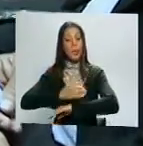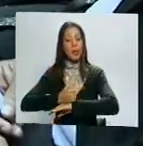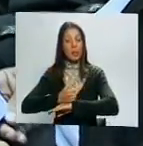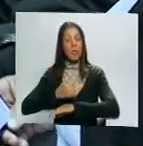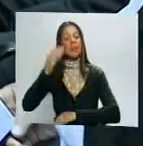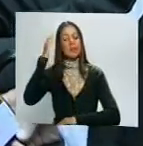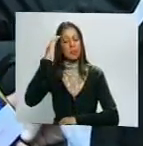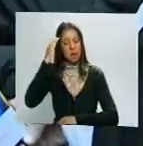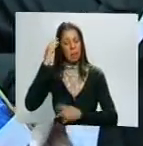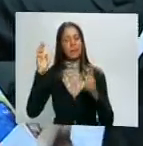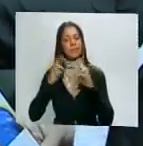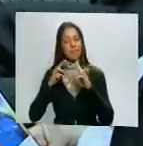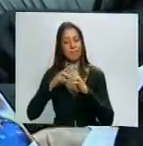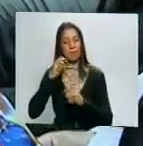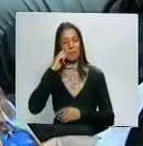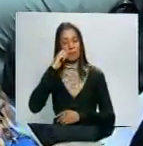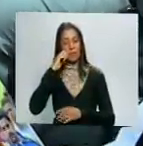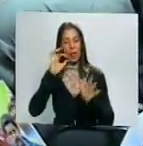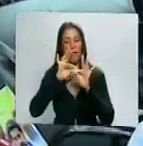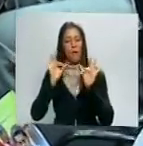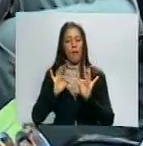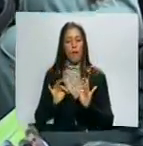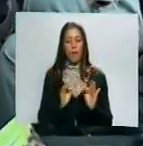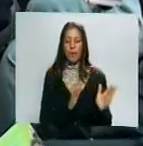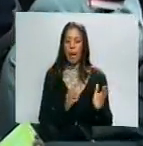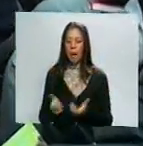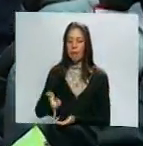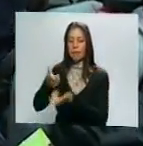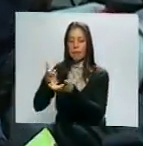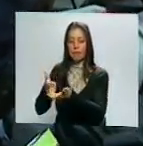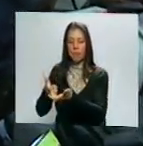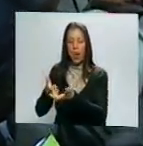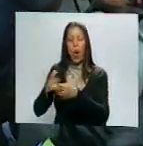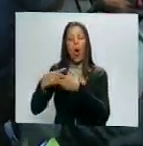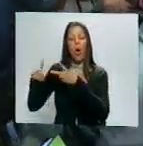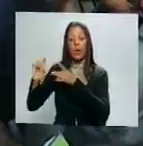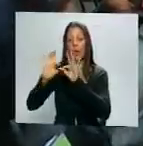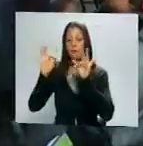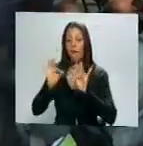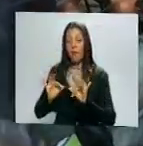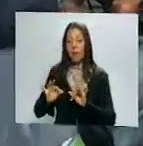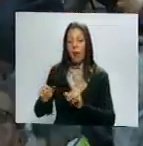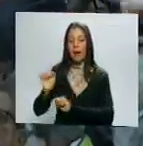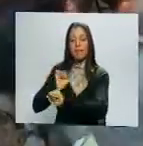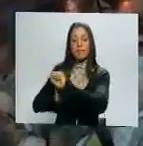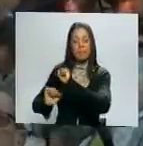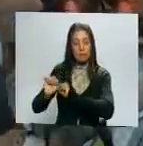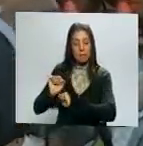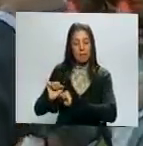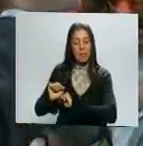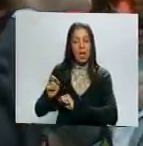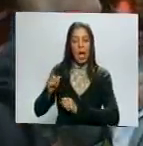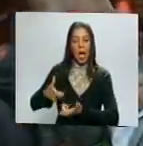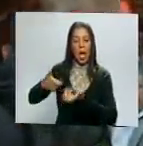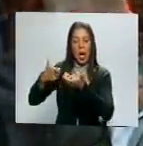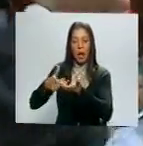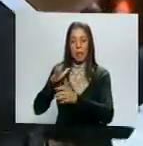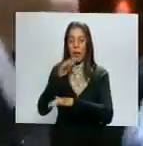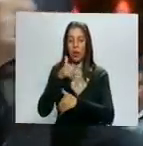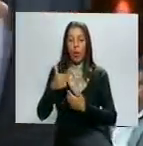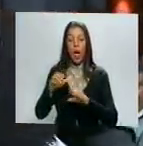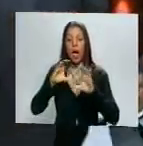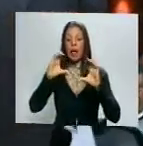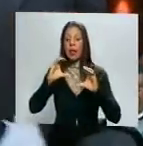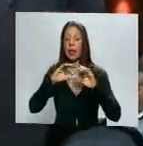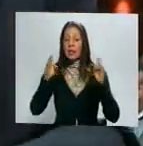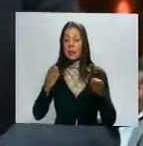yo, establece formas de lucha armada y formas de lucha no armada. Y el CLAP, junto con otras organizaciones del